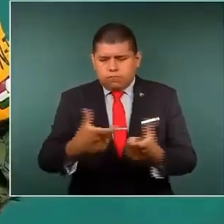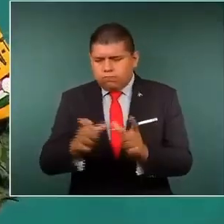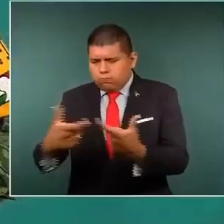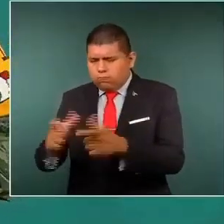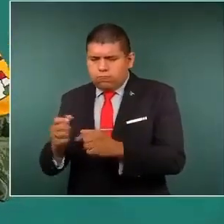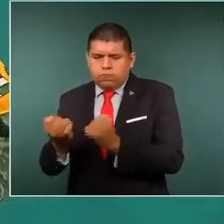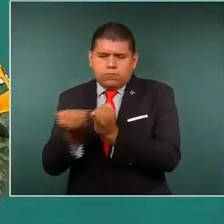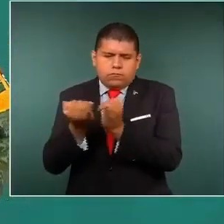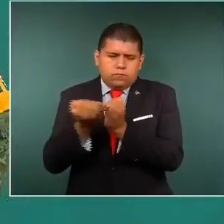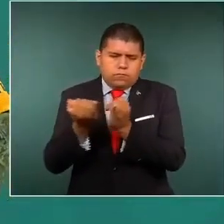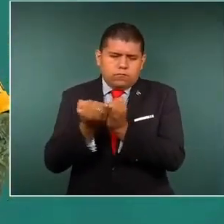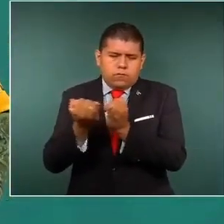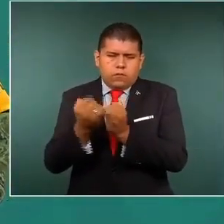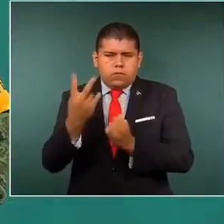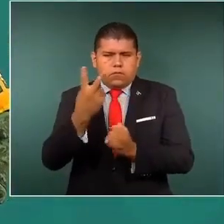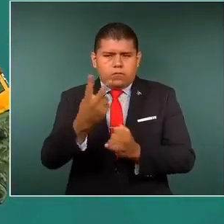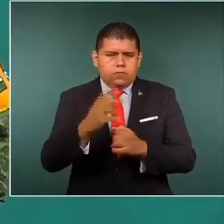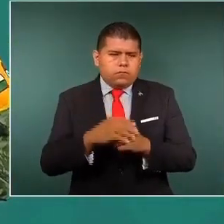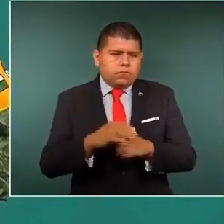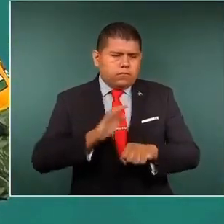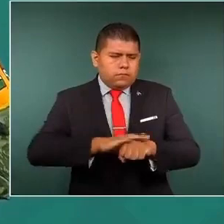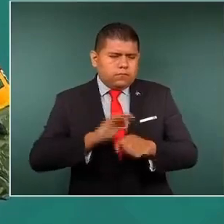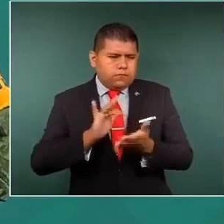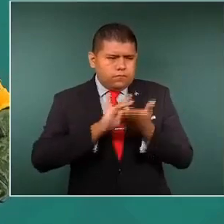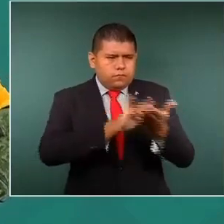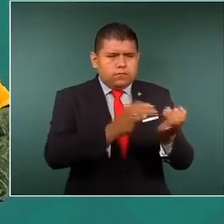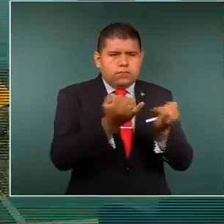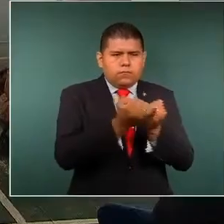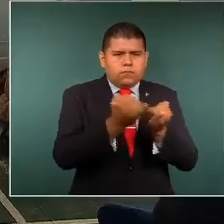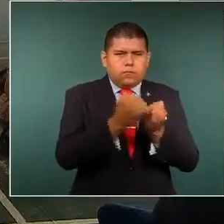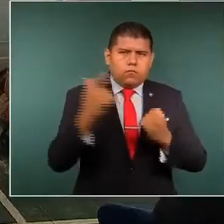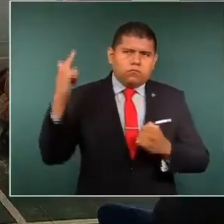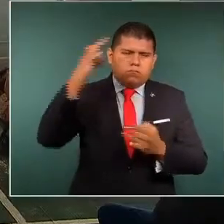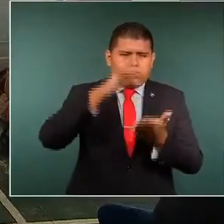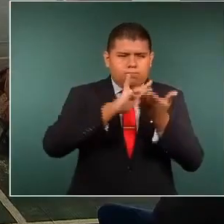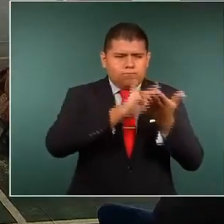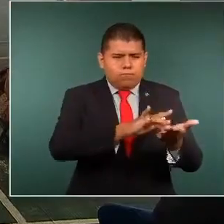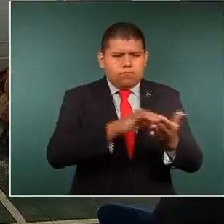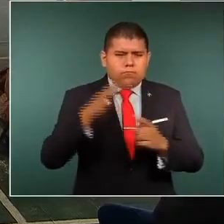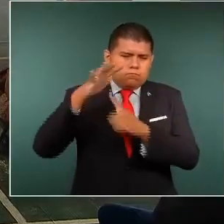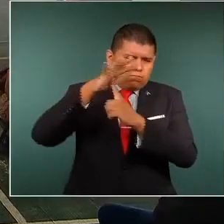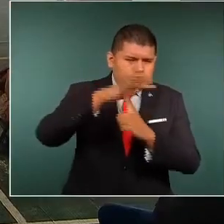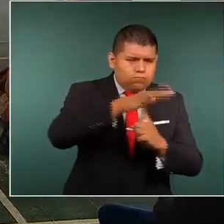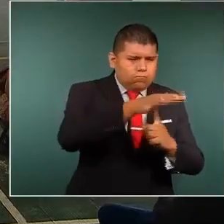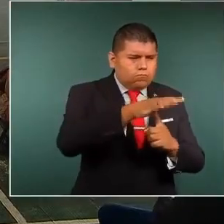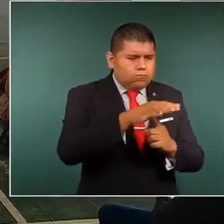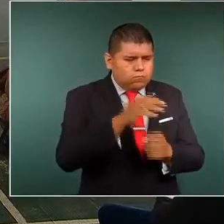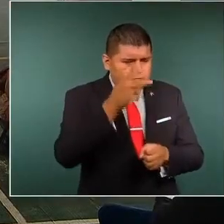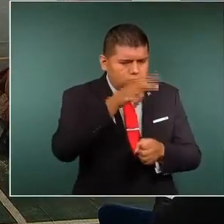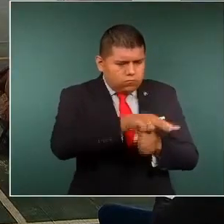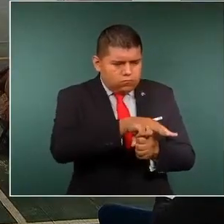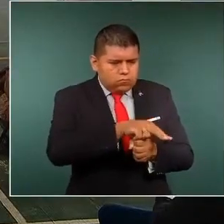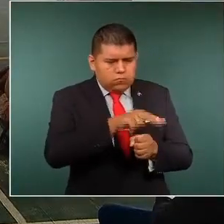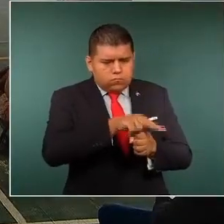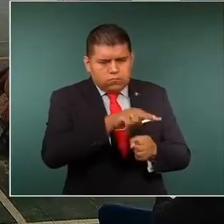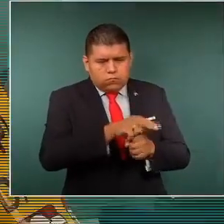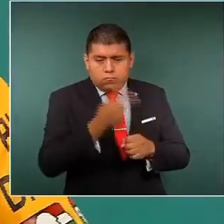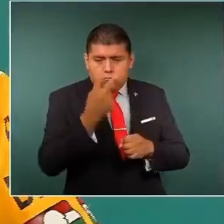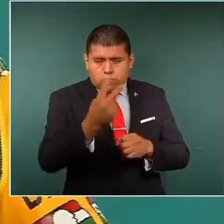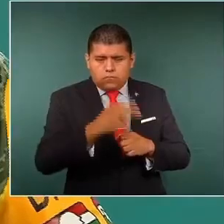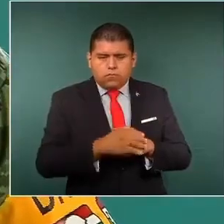la Armada dos bases de operaciones, la Fuerza Aérea continúa con dos helicópteros Cougar, la Guardia